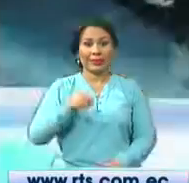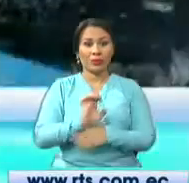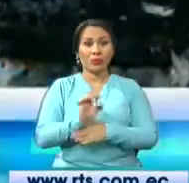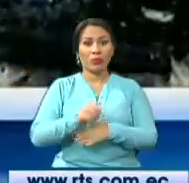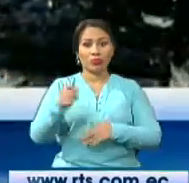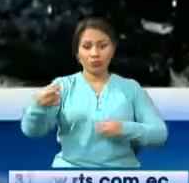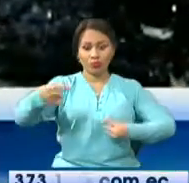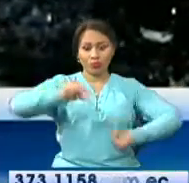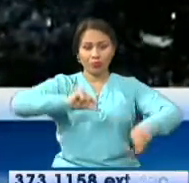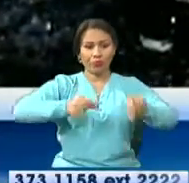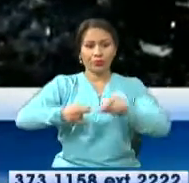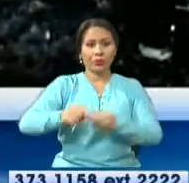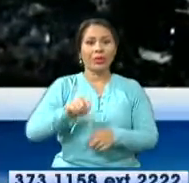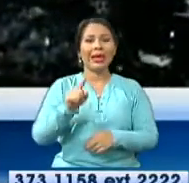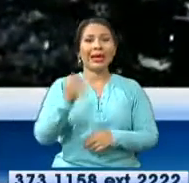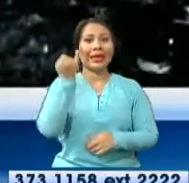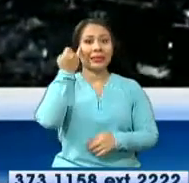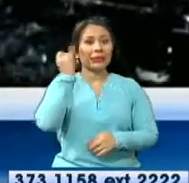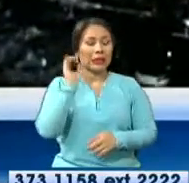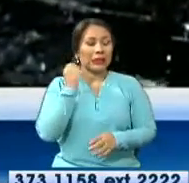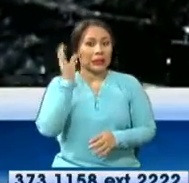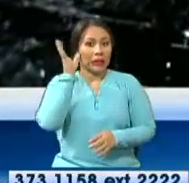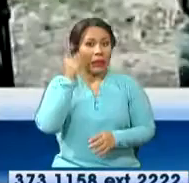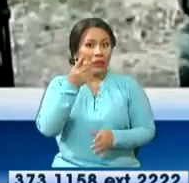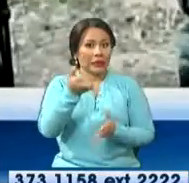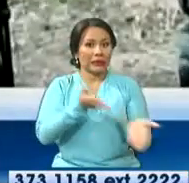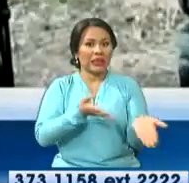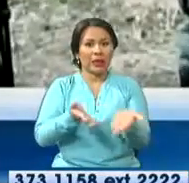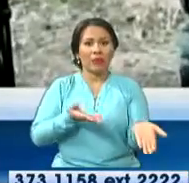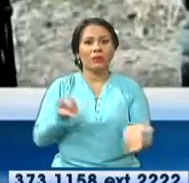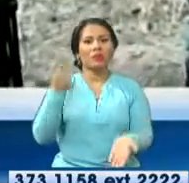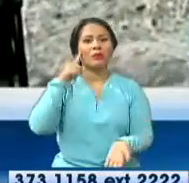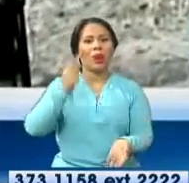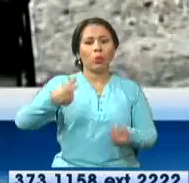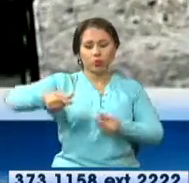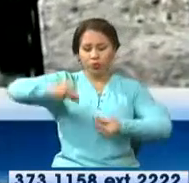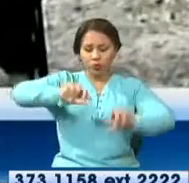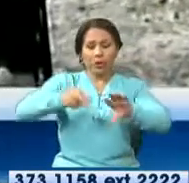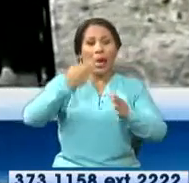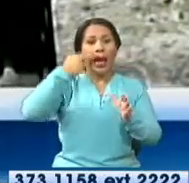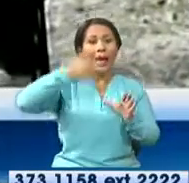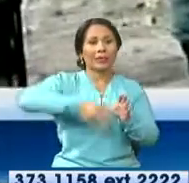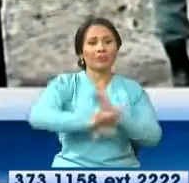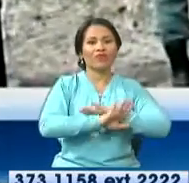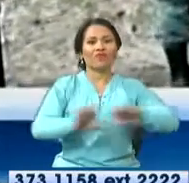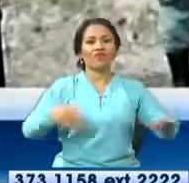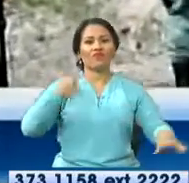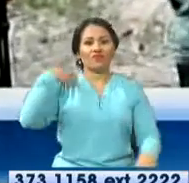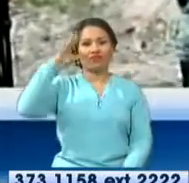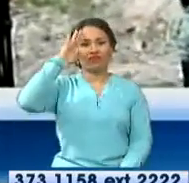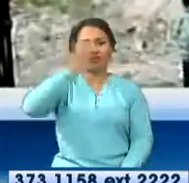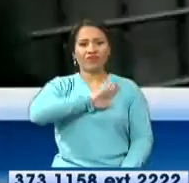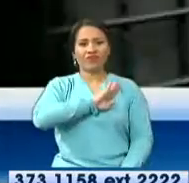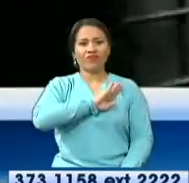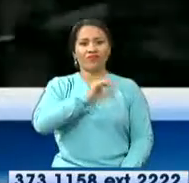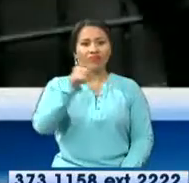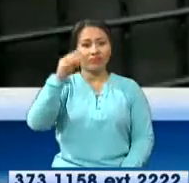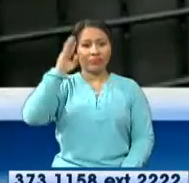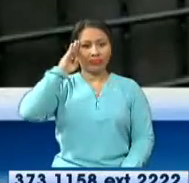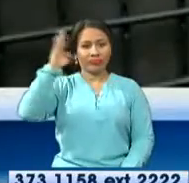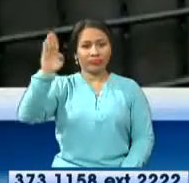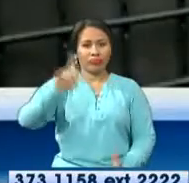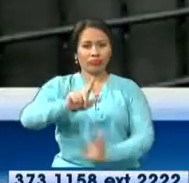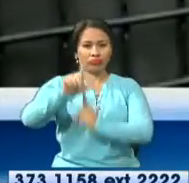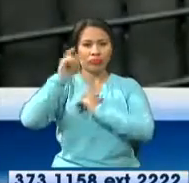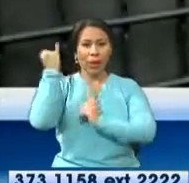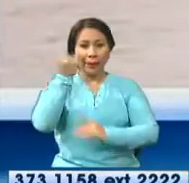Un laboratorio clandestino que presuntamente servía para procesar combustible fue desmantelado tras un patrullaje de rutina realizado por